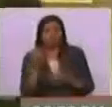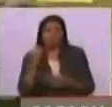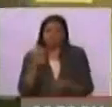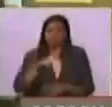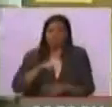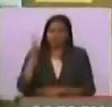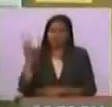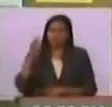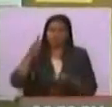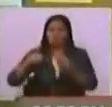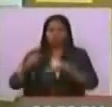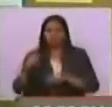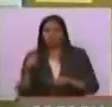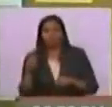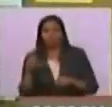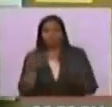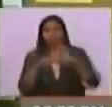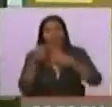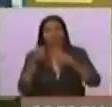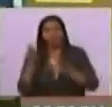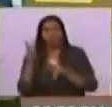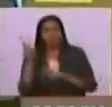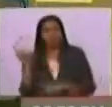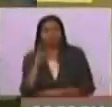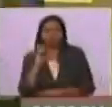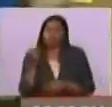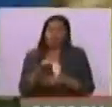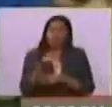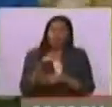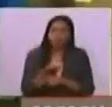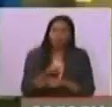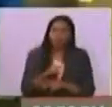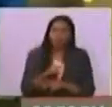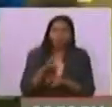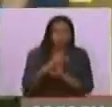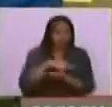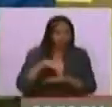lo vendemos para construir las escuelas. Pero los vamos a buscar donde sea, tú y tu socio.